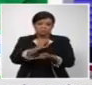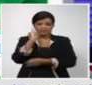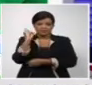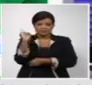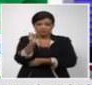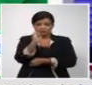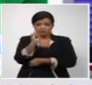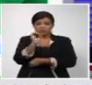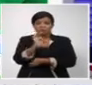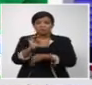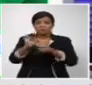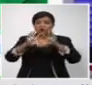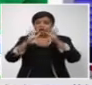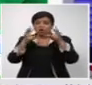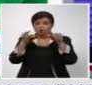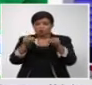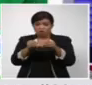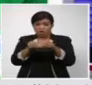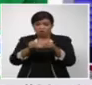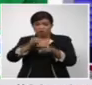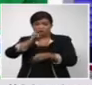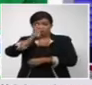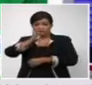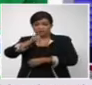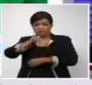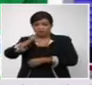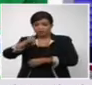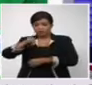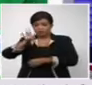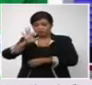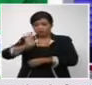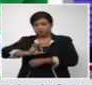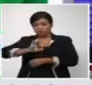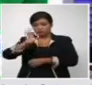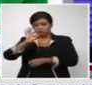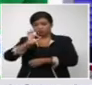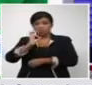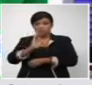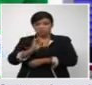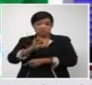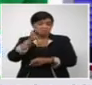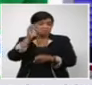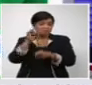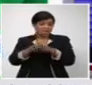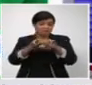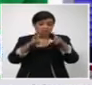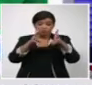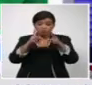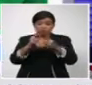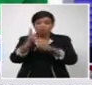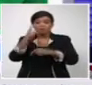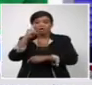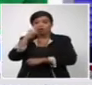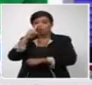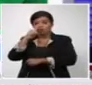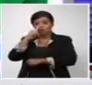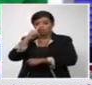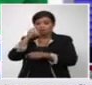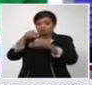es de un 30,4% desde el 1 de noviembre para la fecha. Es